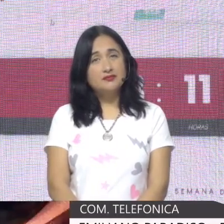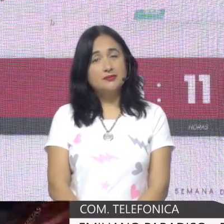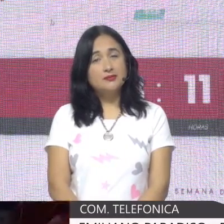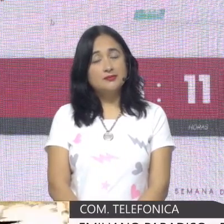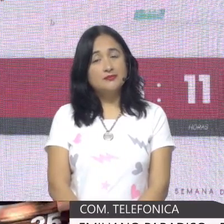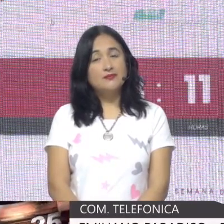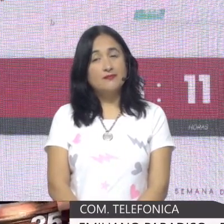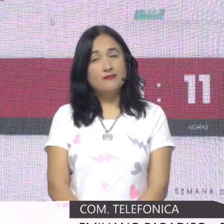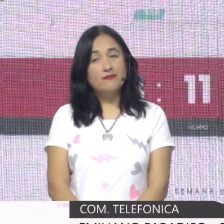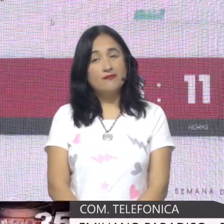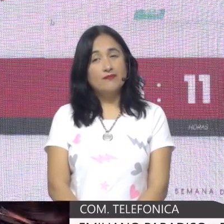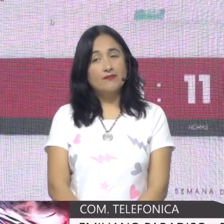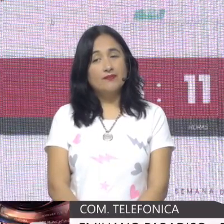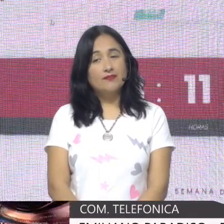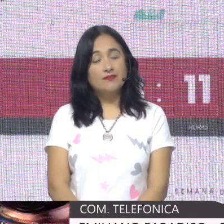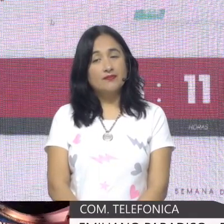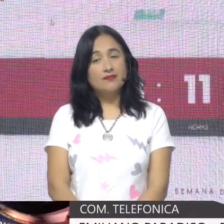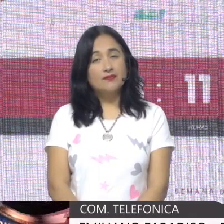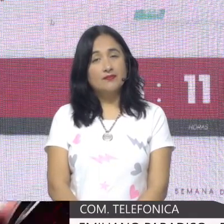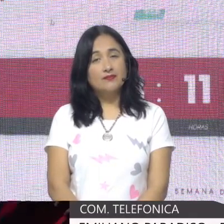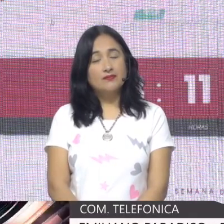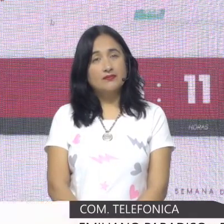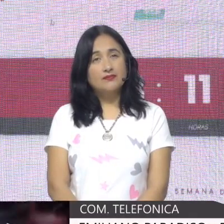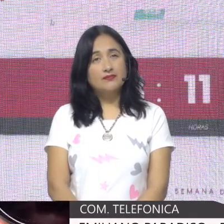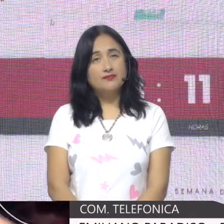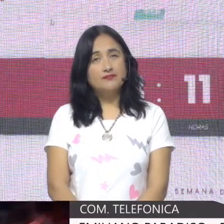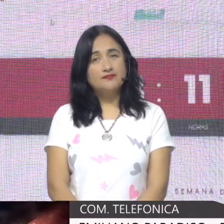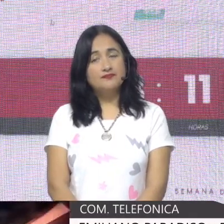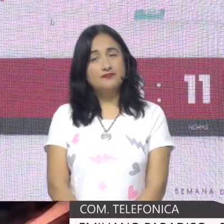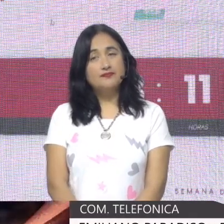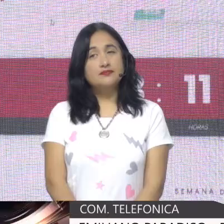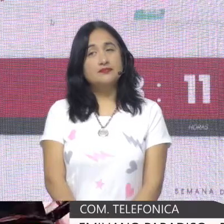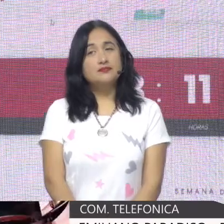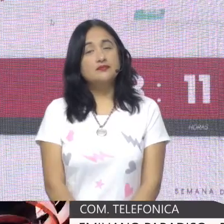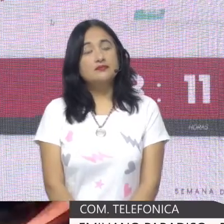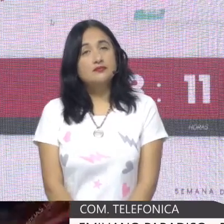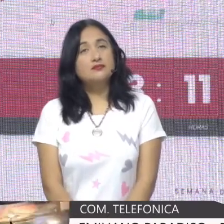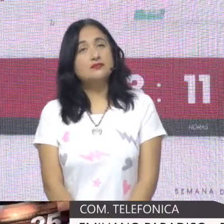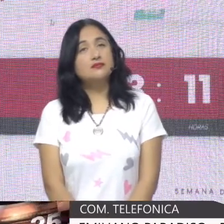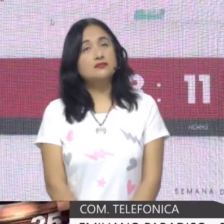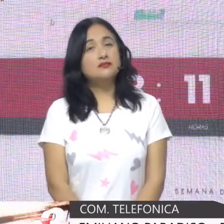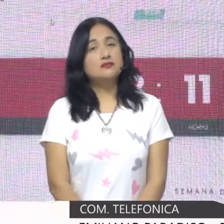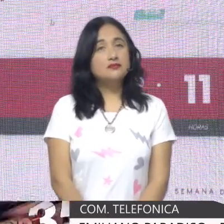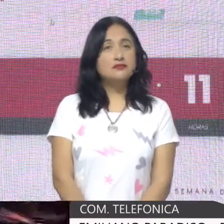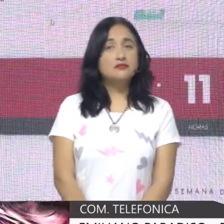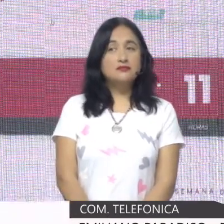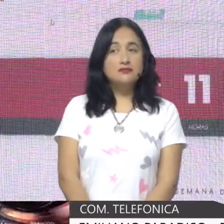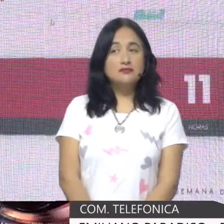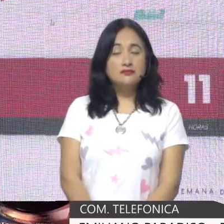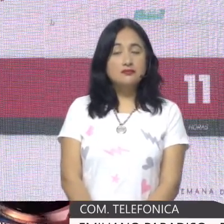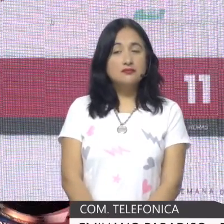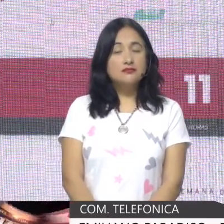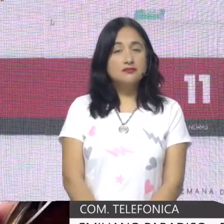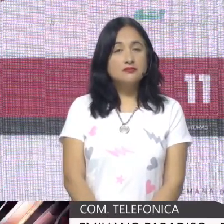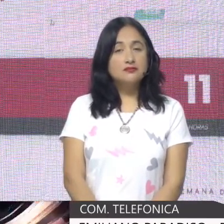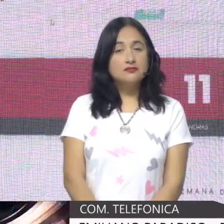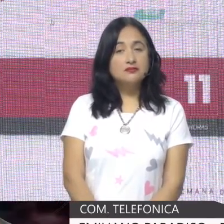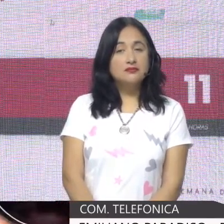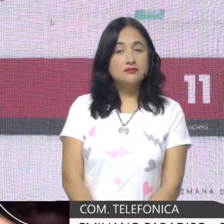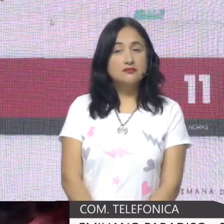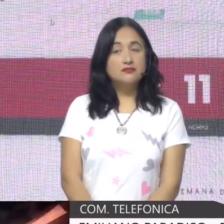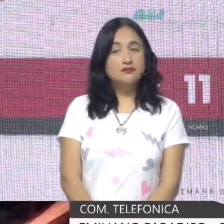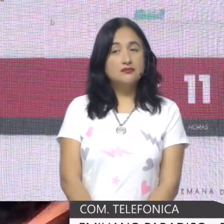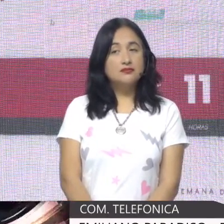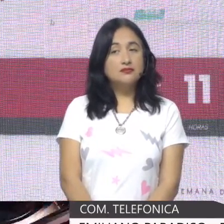físicamente. Vamos a reinaugurar espacio para el joven, un jardín cultural, un espacio del arte, un espacio coworking. Estamos